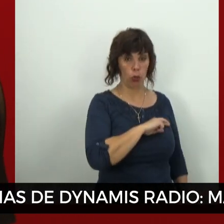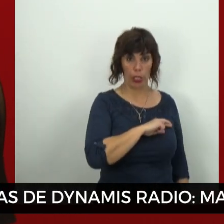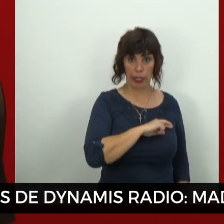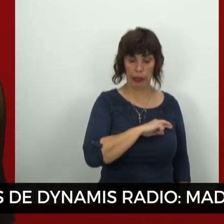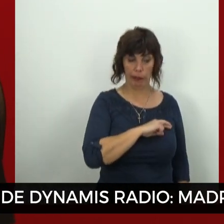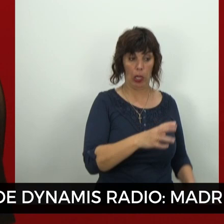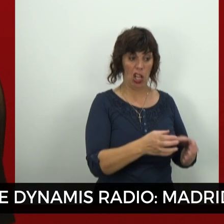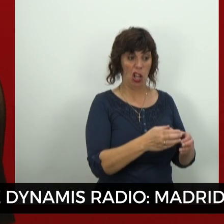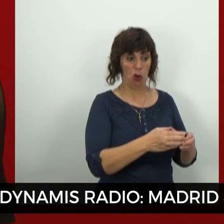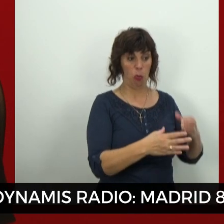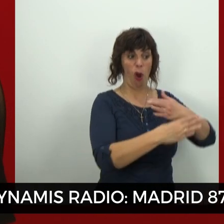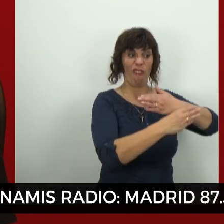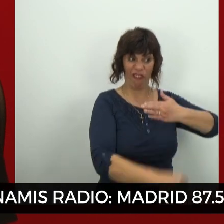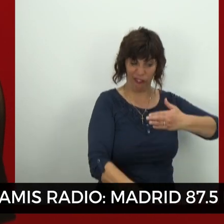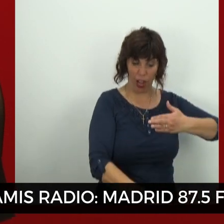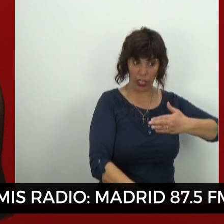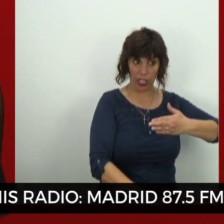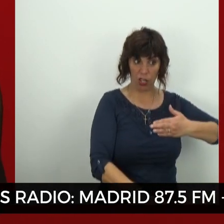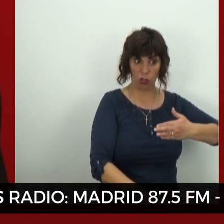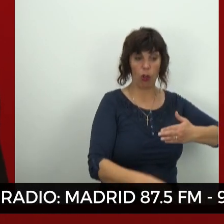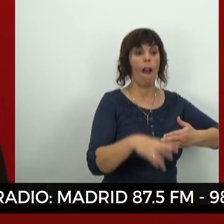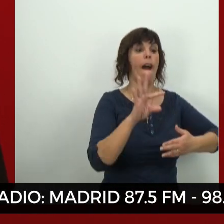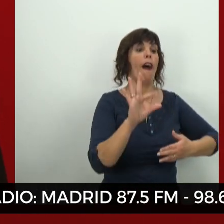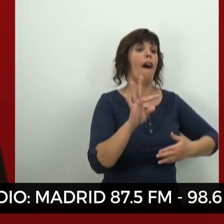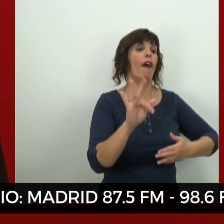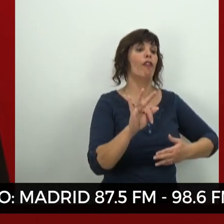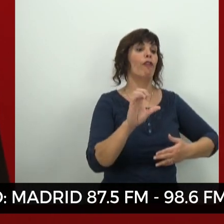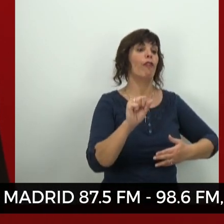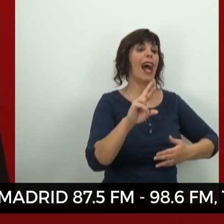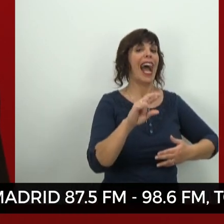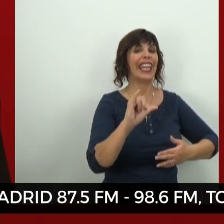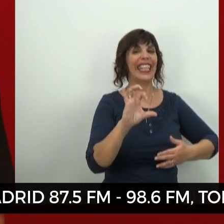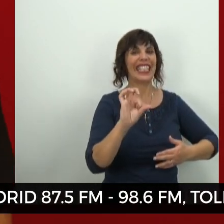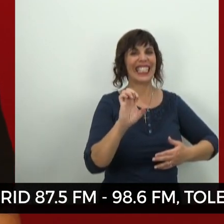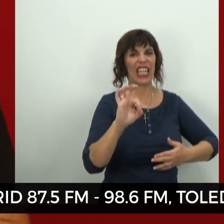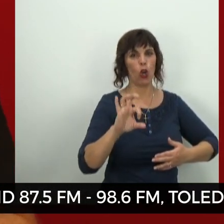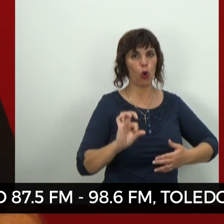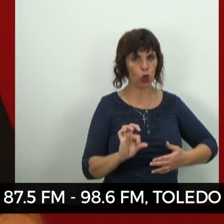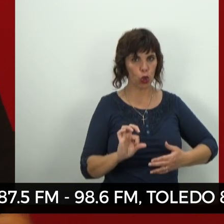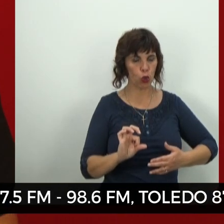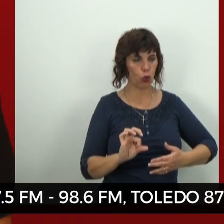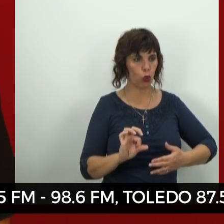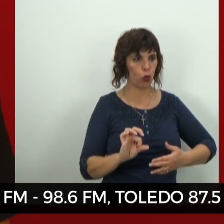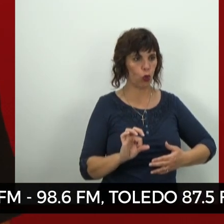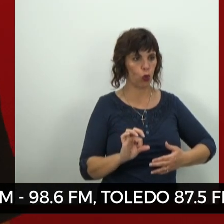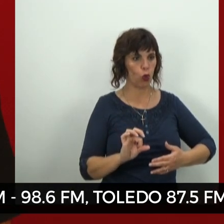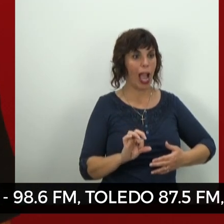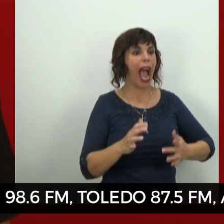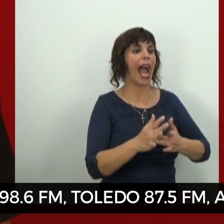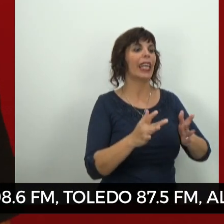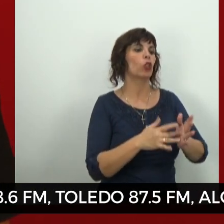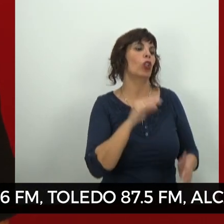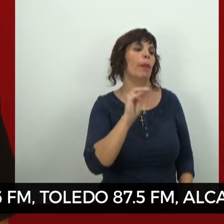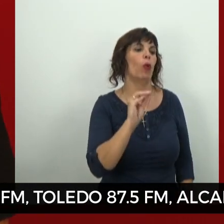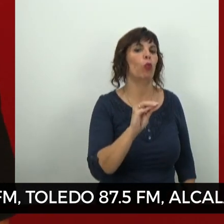los fariseos, preguntaron en Lucas 17:20, ¿cuándo viene el reino?